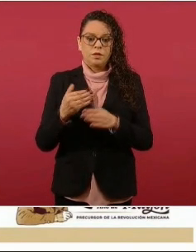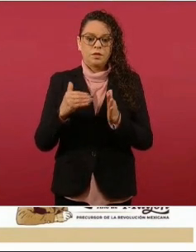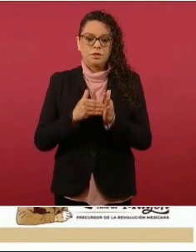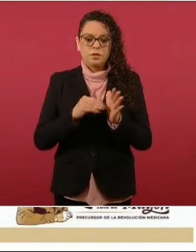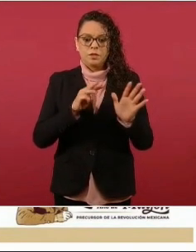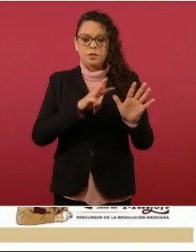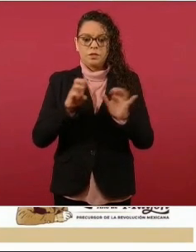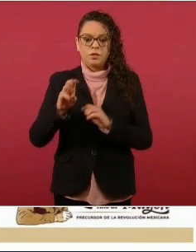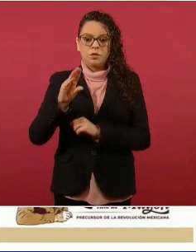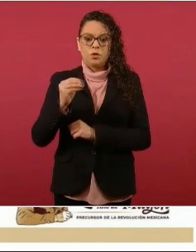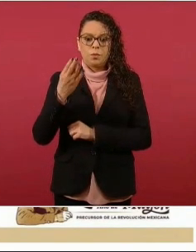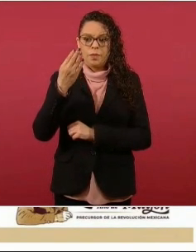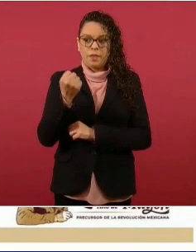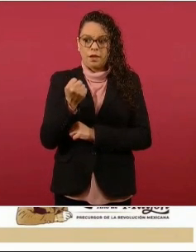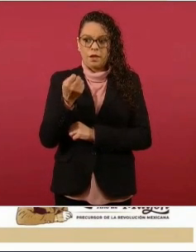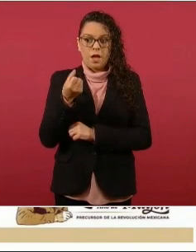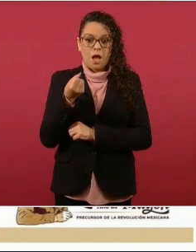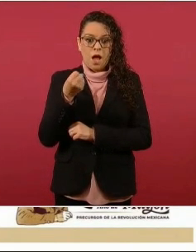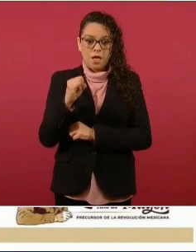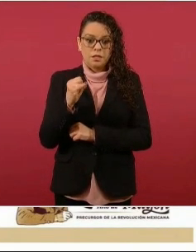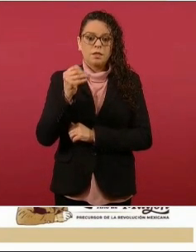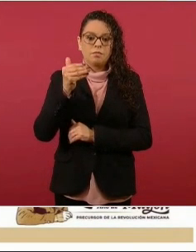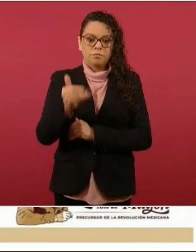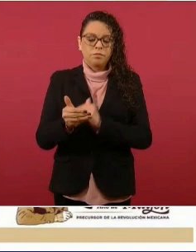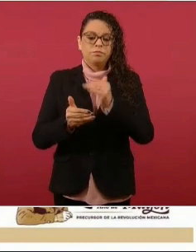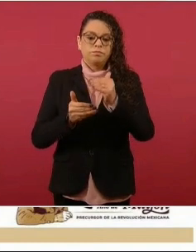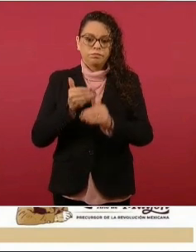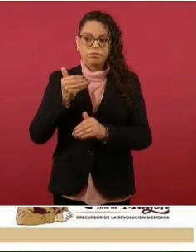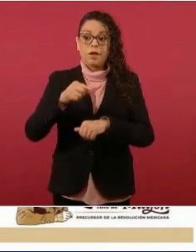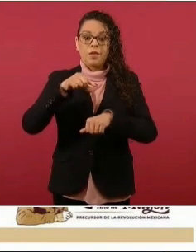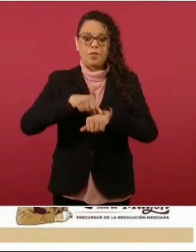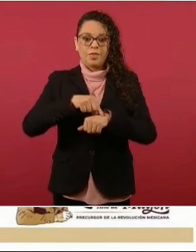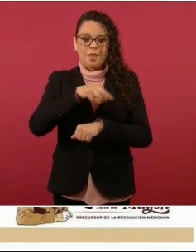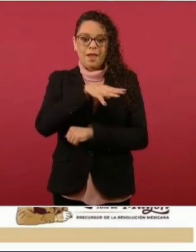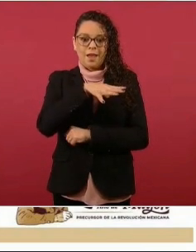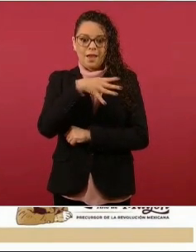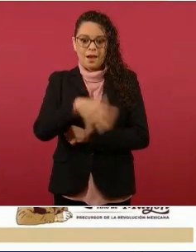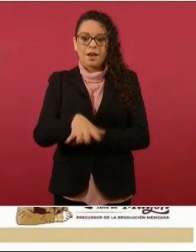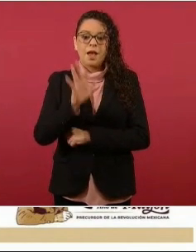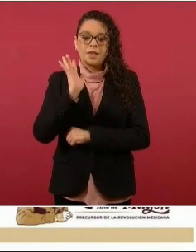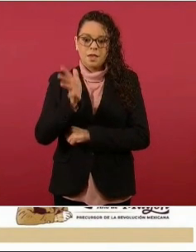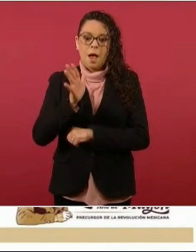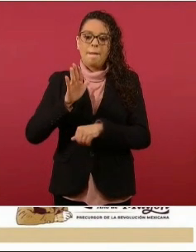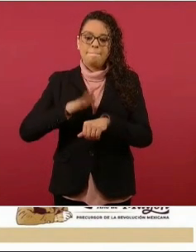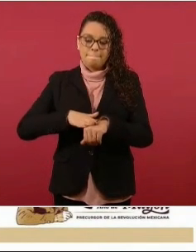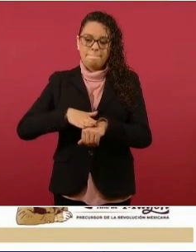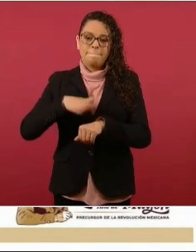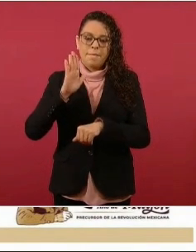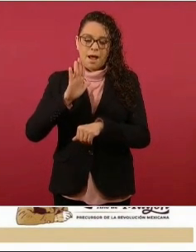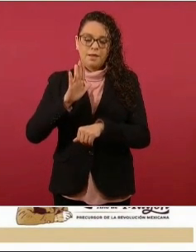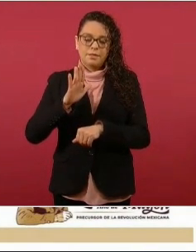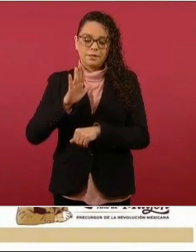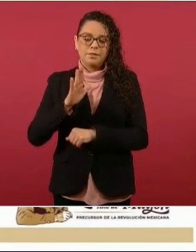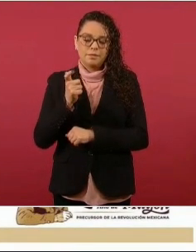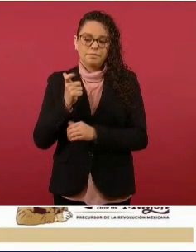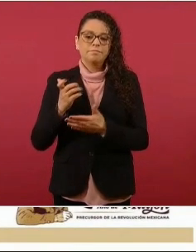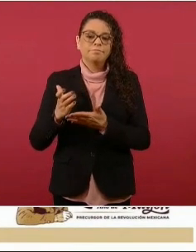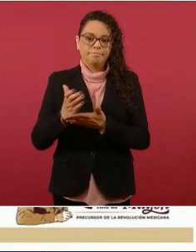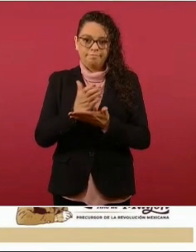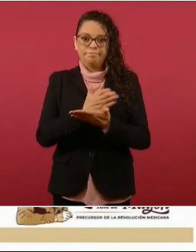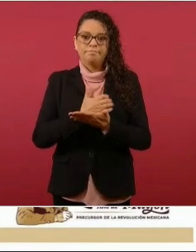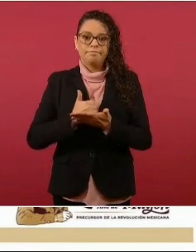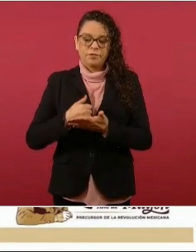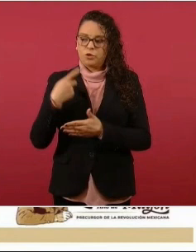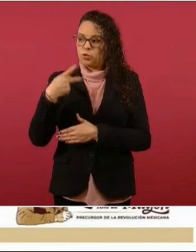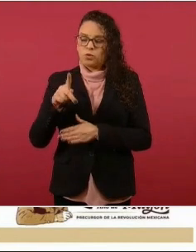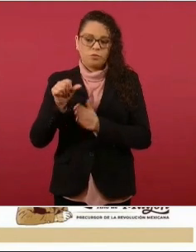14,399, y así progresivamente para los médicos generales, que desde luego ganan más, ya lo lo tienen como